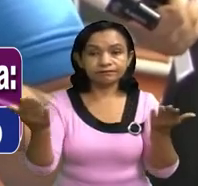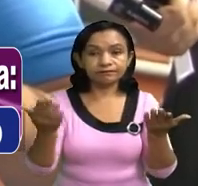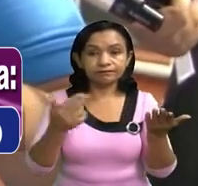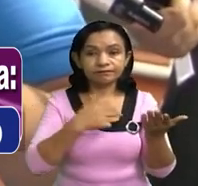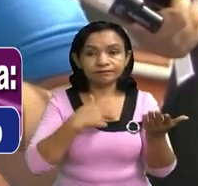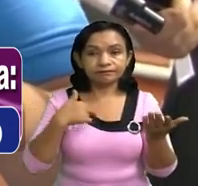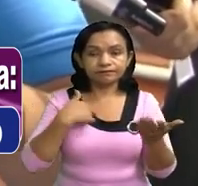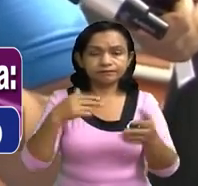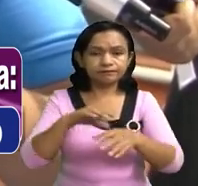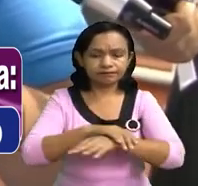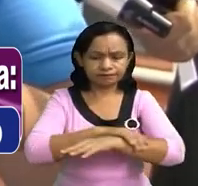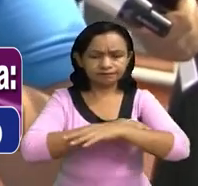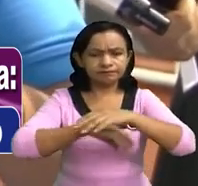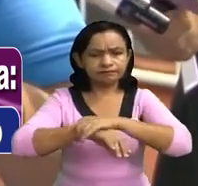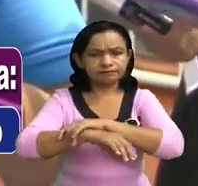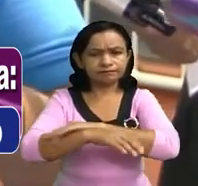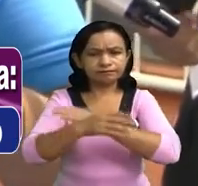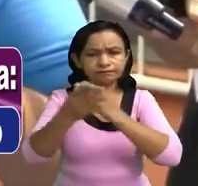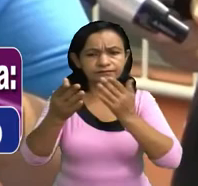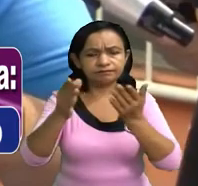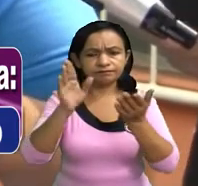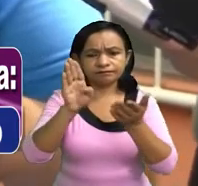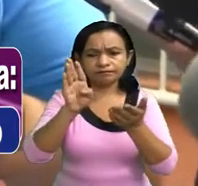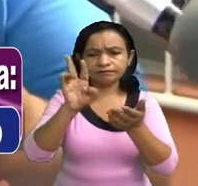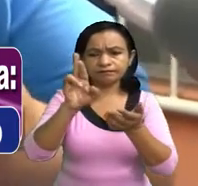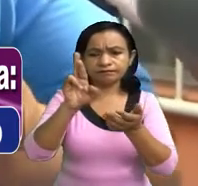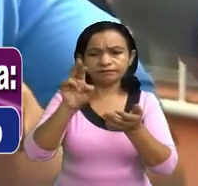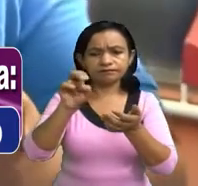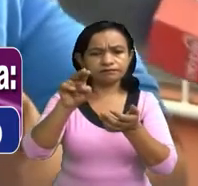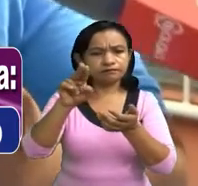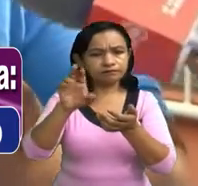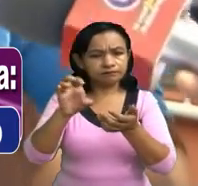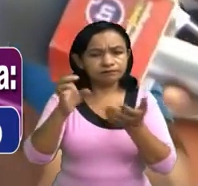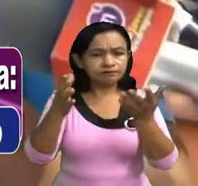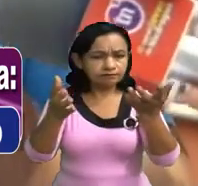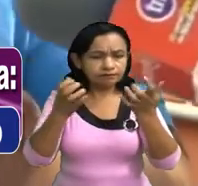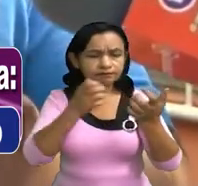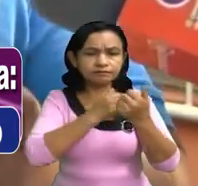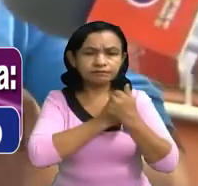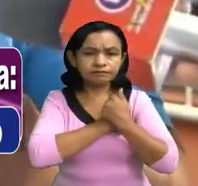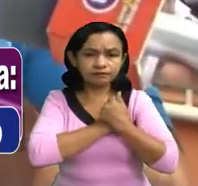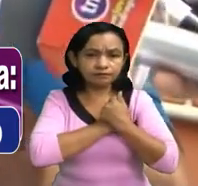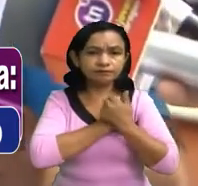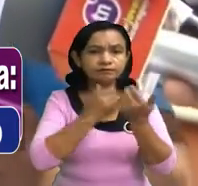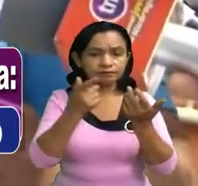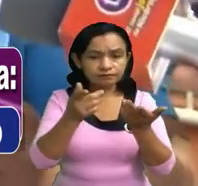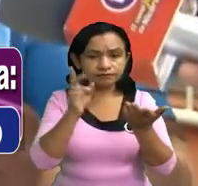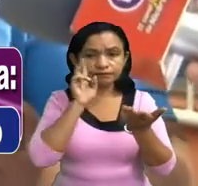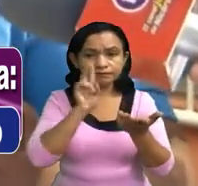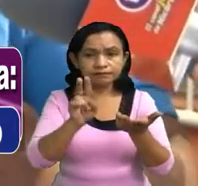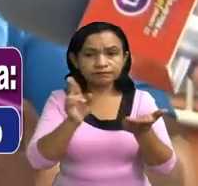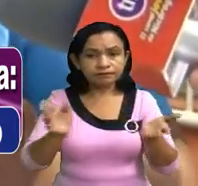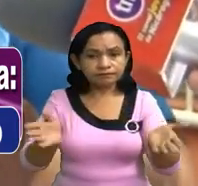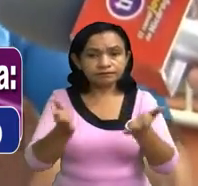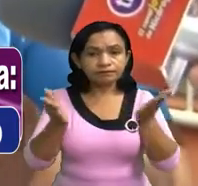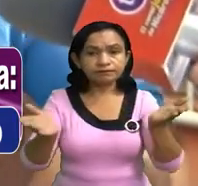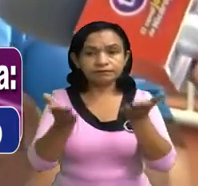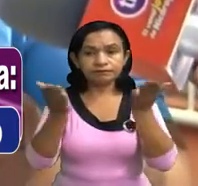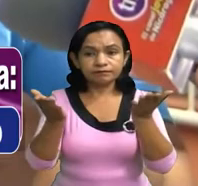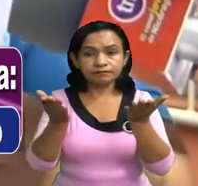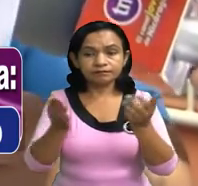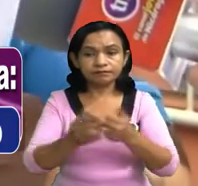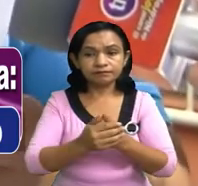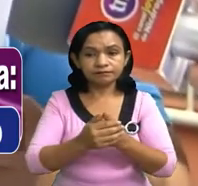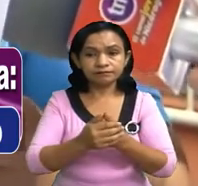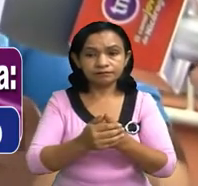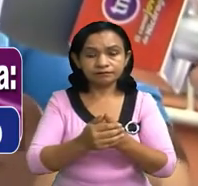sea valiente, Cardenal Brenes. Nosotros lo estimamos, pero lo estimamos para motivarlo a que